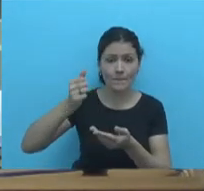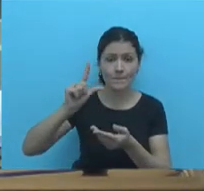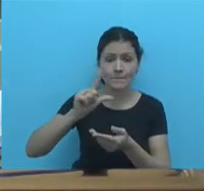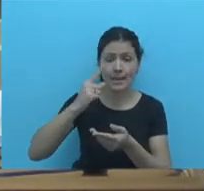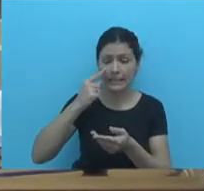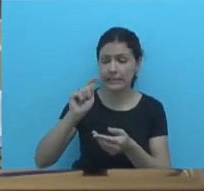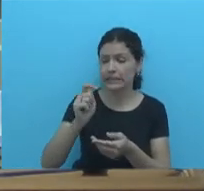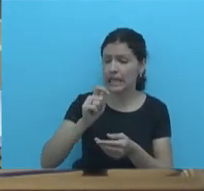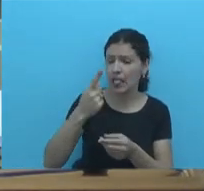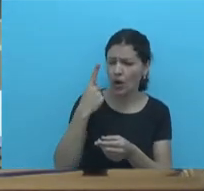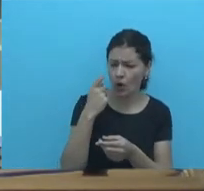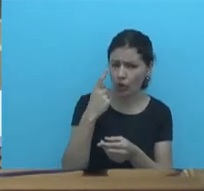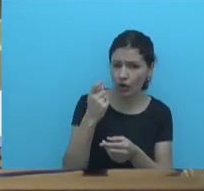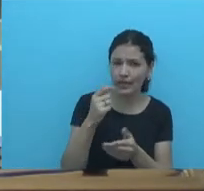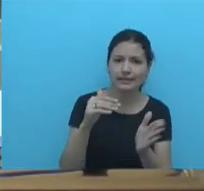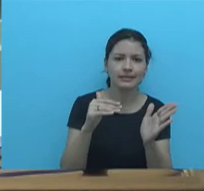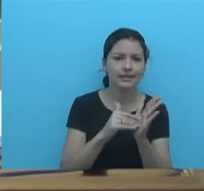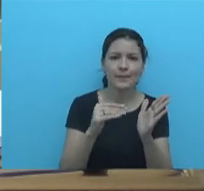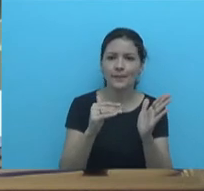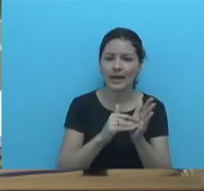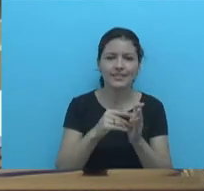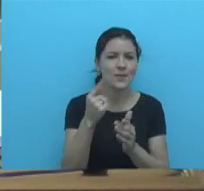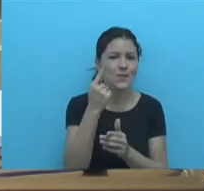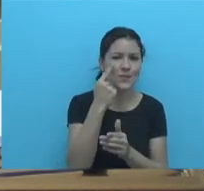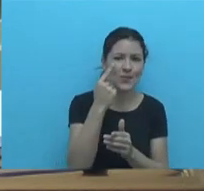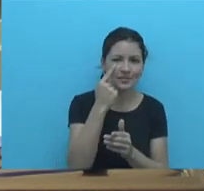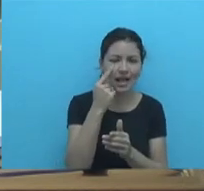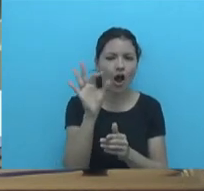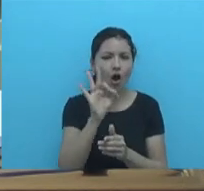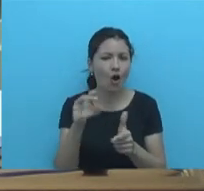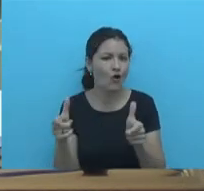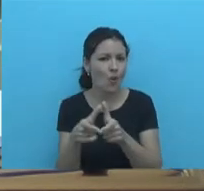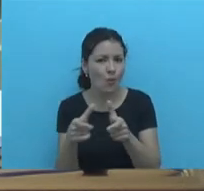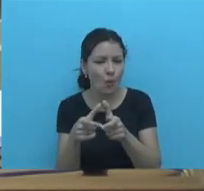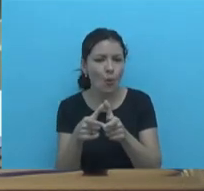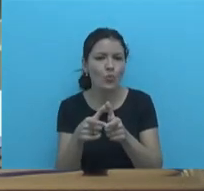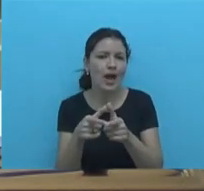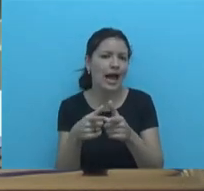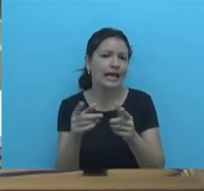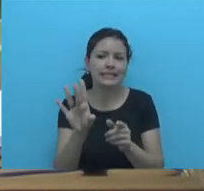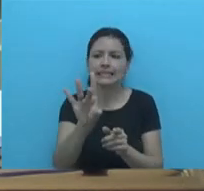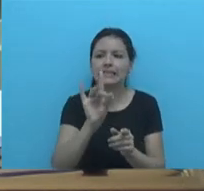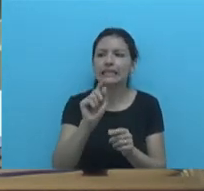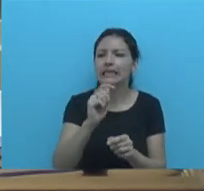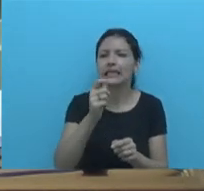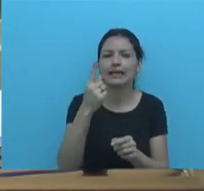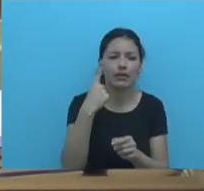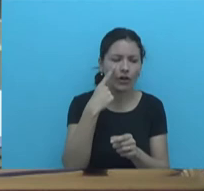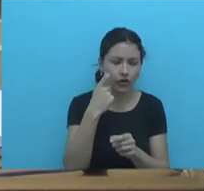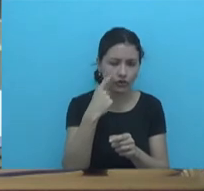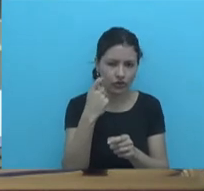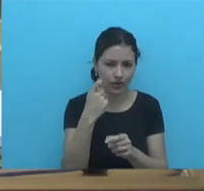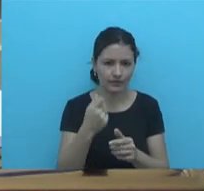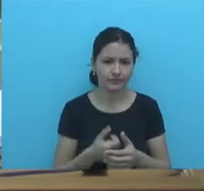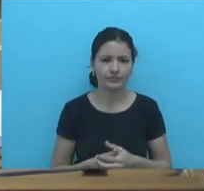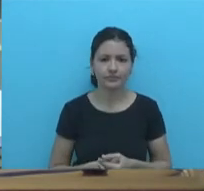controla, va a ser la comuna o el municipio que va a disponer quién va a ser el ente de aplicación.